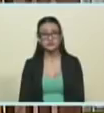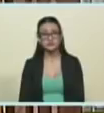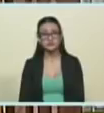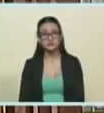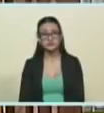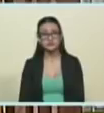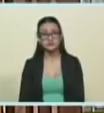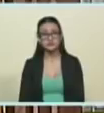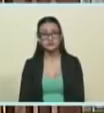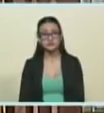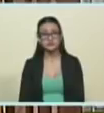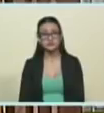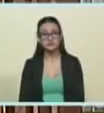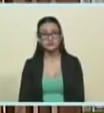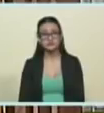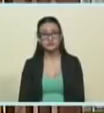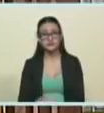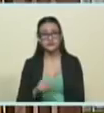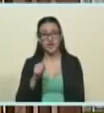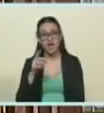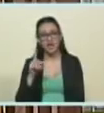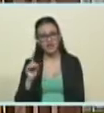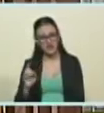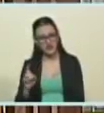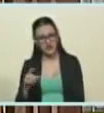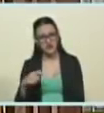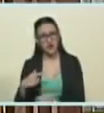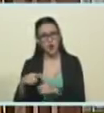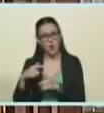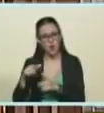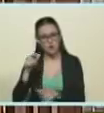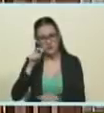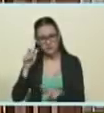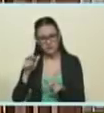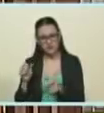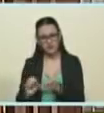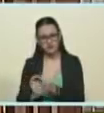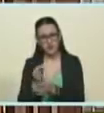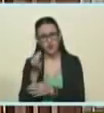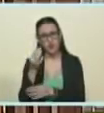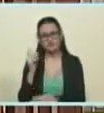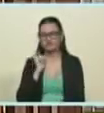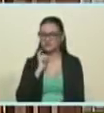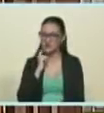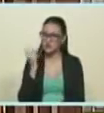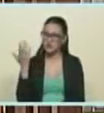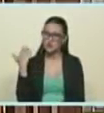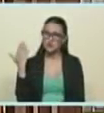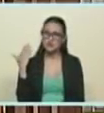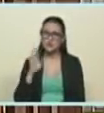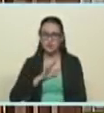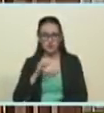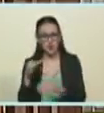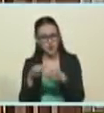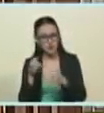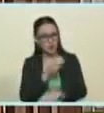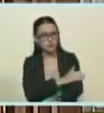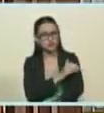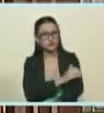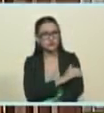El ADE, fundado por Andrés Eloy Blanco, por el maestro Rómulo Gallegos, Domingo Alberto Rangel, Luis